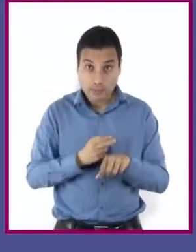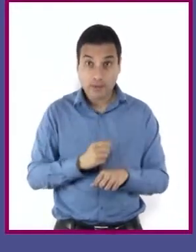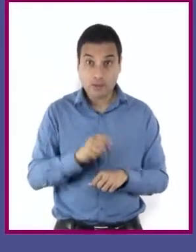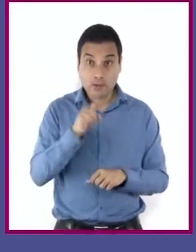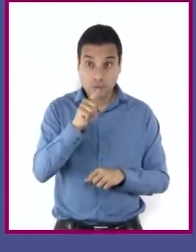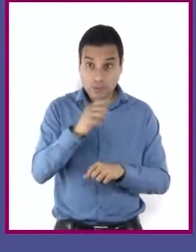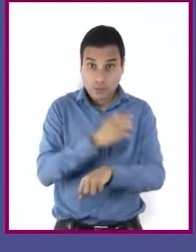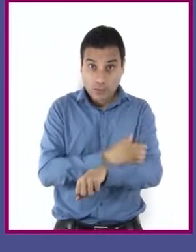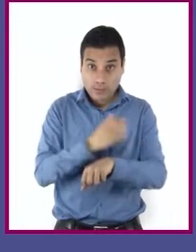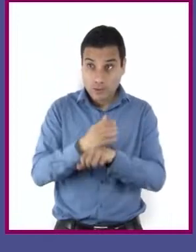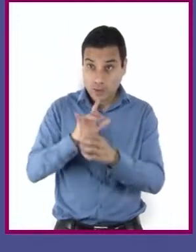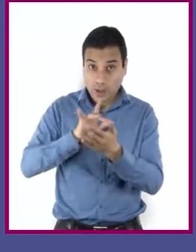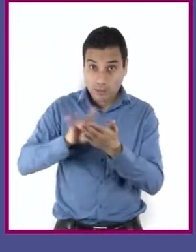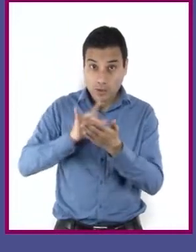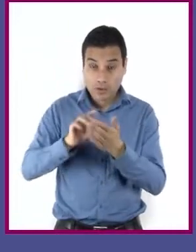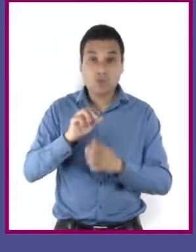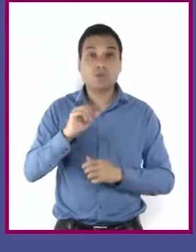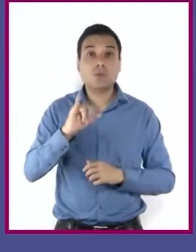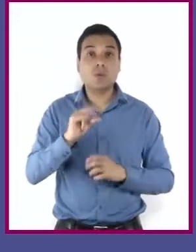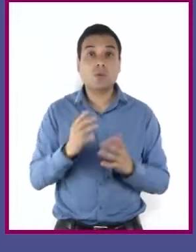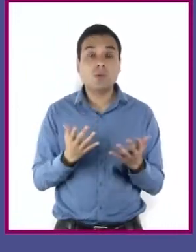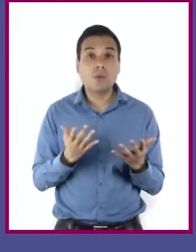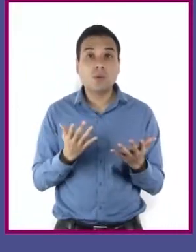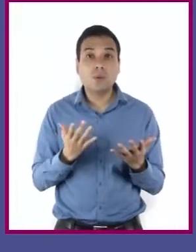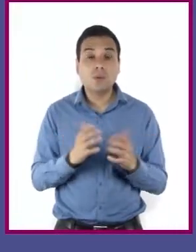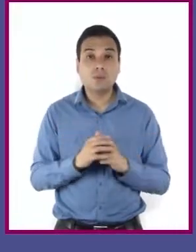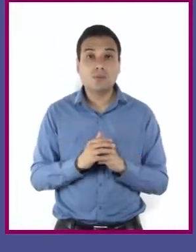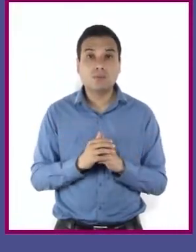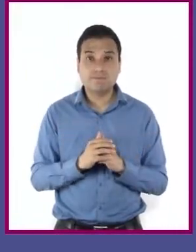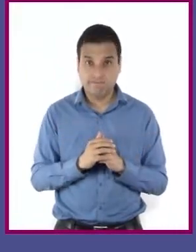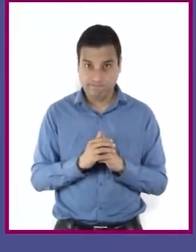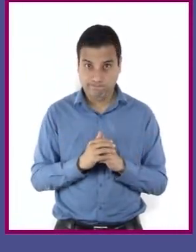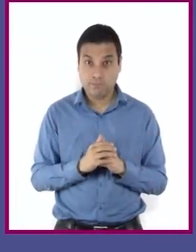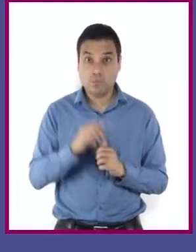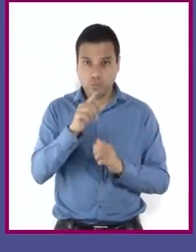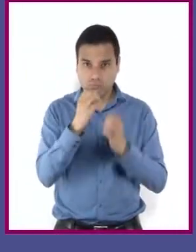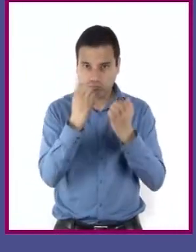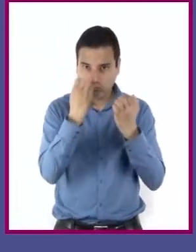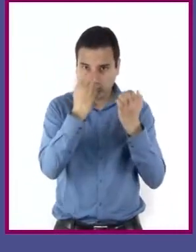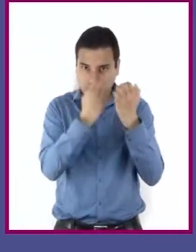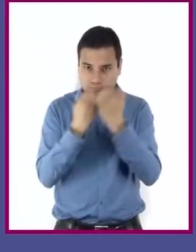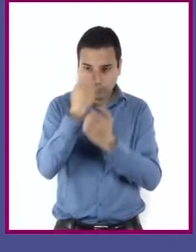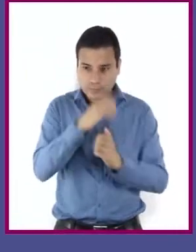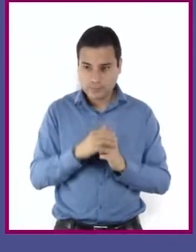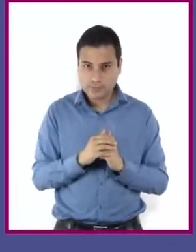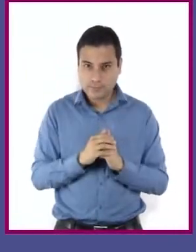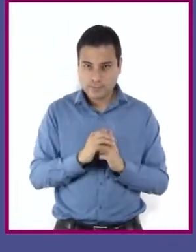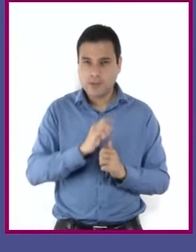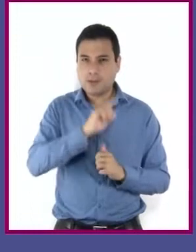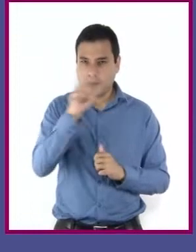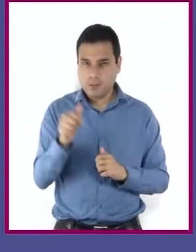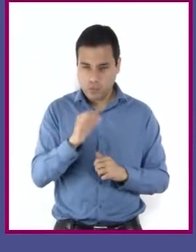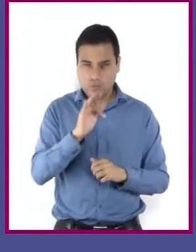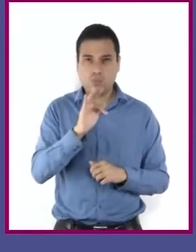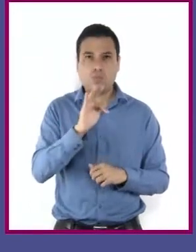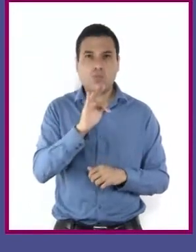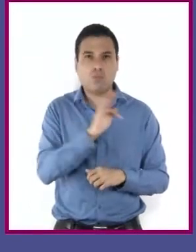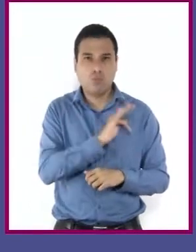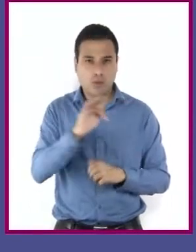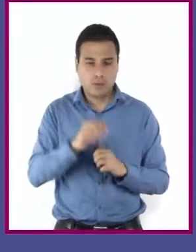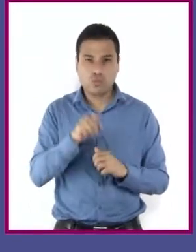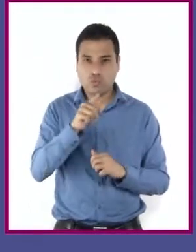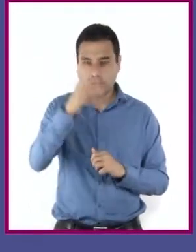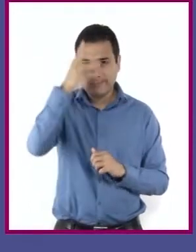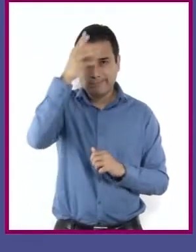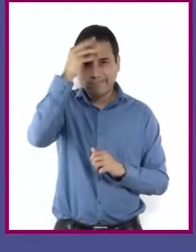sus compañeros? Y en la medida de las conclusiones que obtengan, ustedes podrán hacer ajustes en su aprendizaje